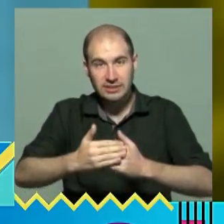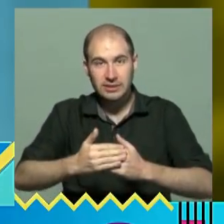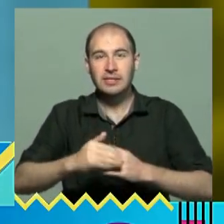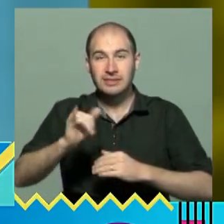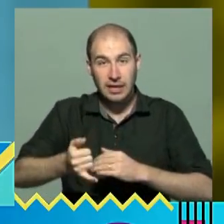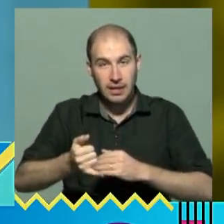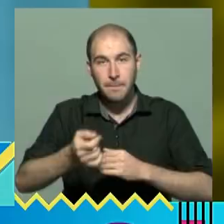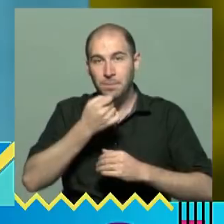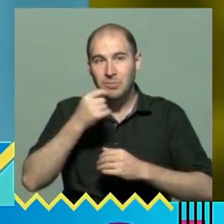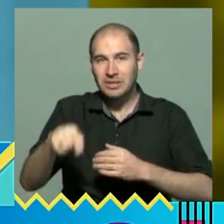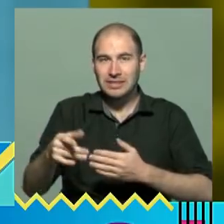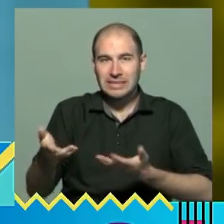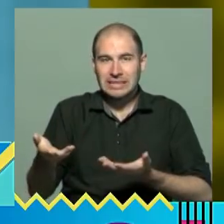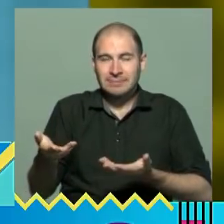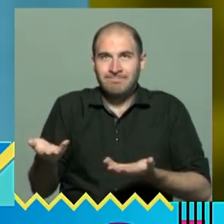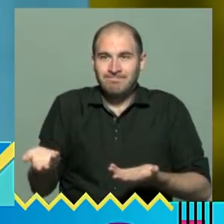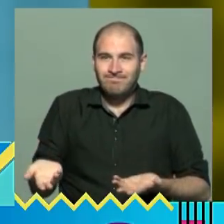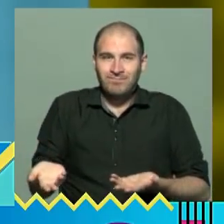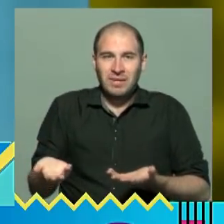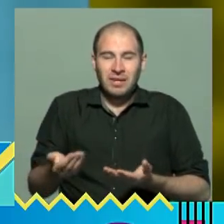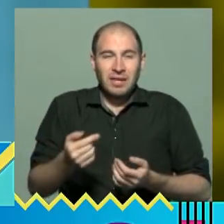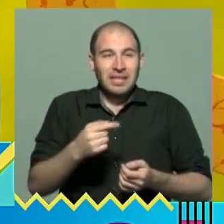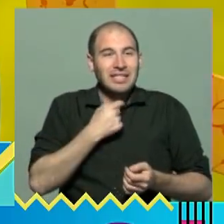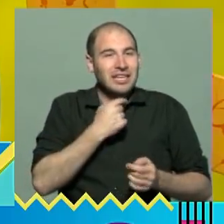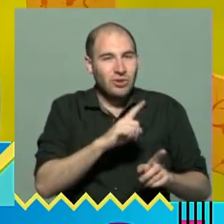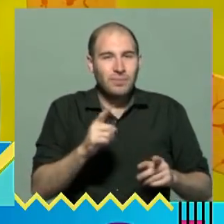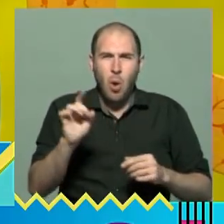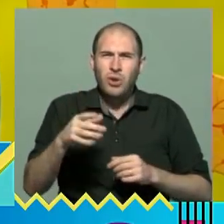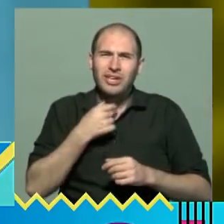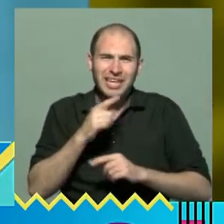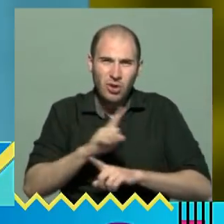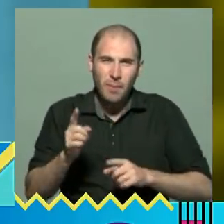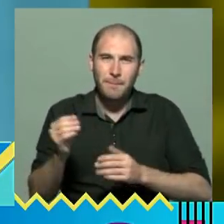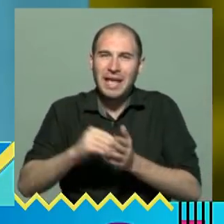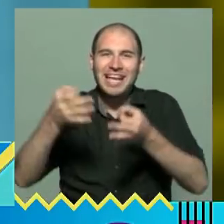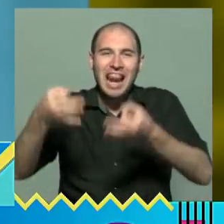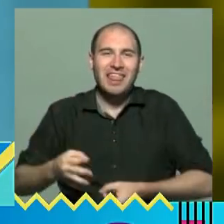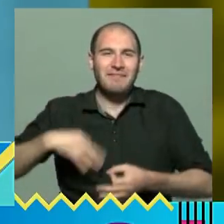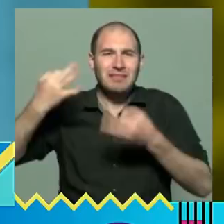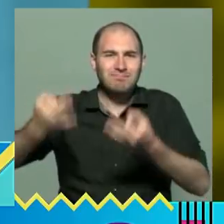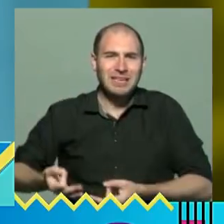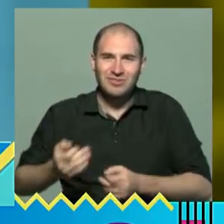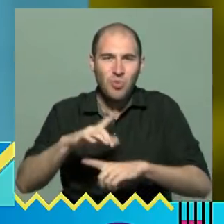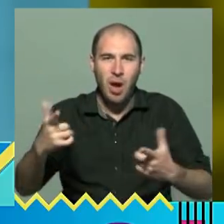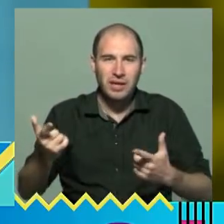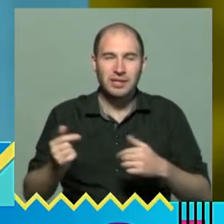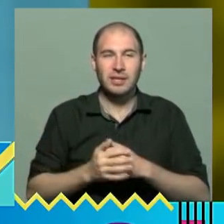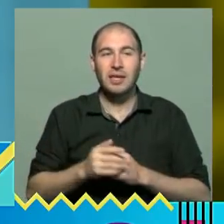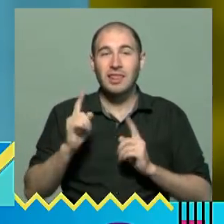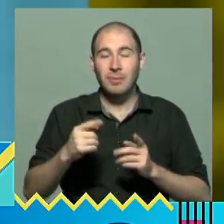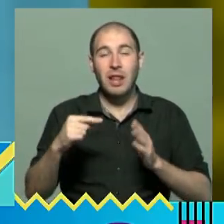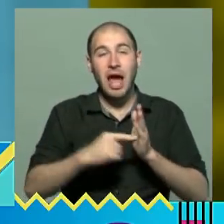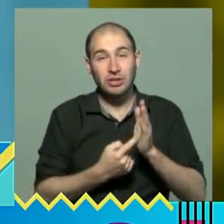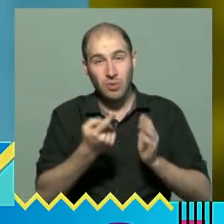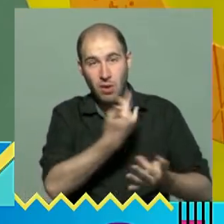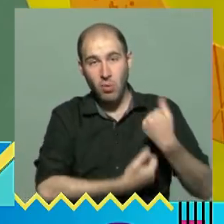estaría teniendo siendo deseado. No solamente siendo deseado, sino una calidad de vida digna, contemplando un poco el